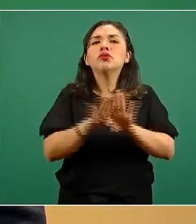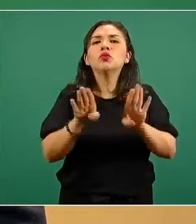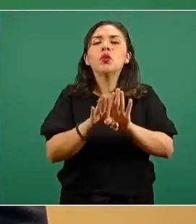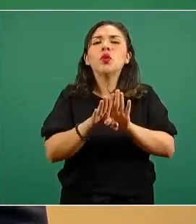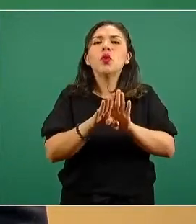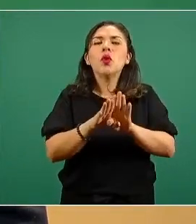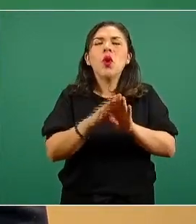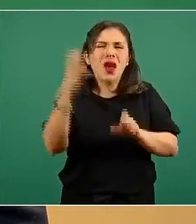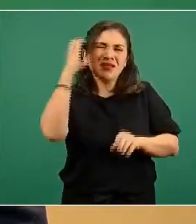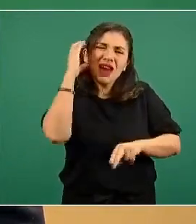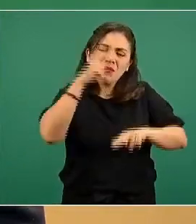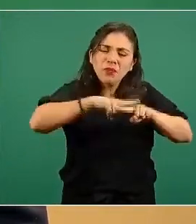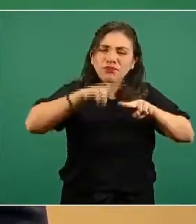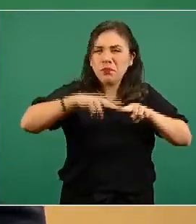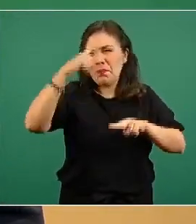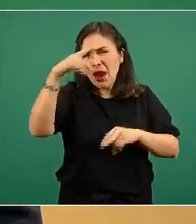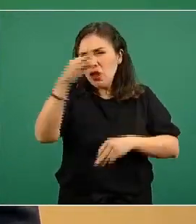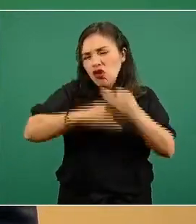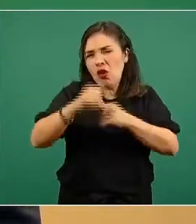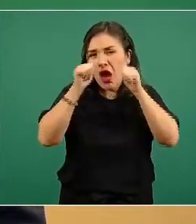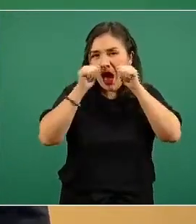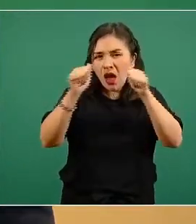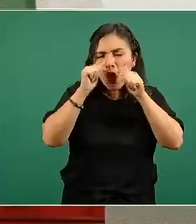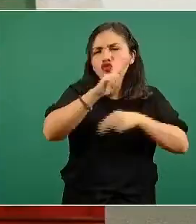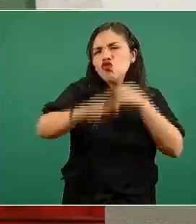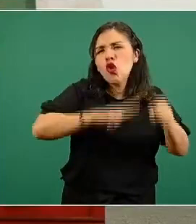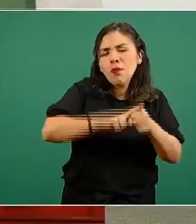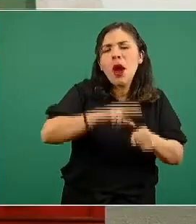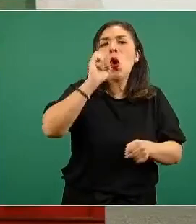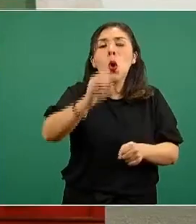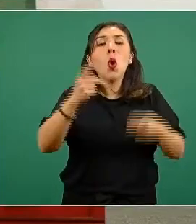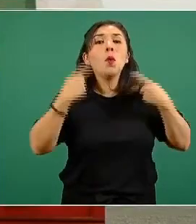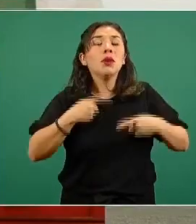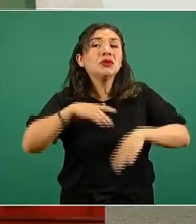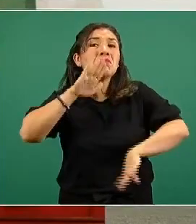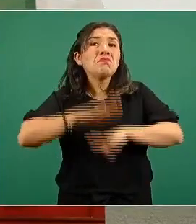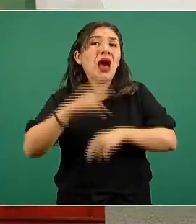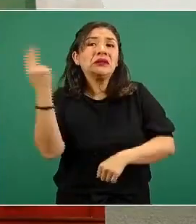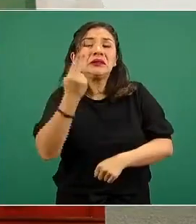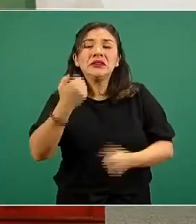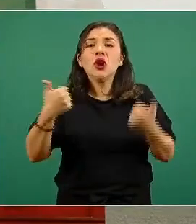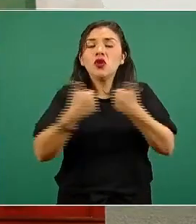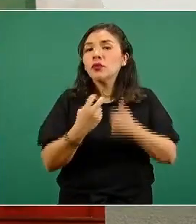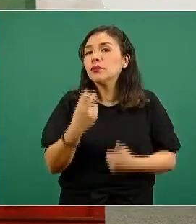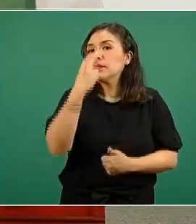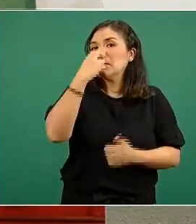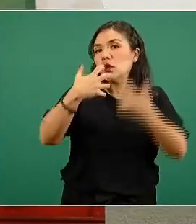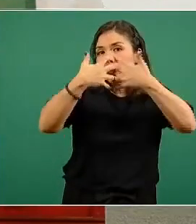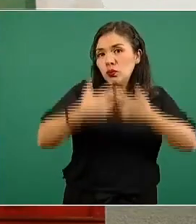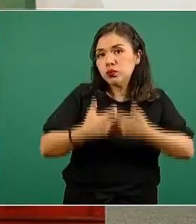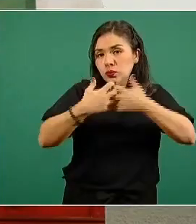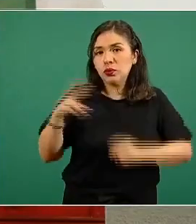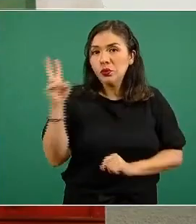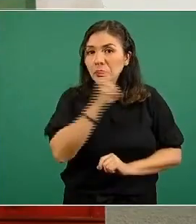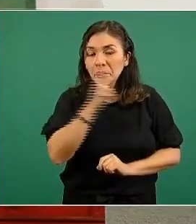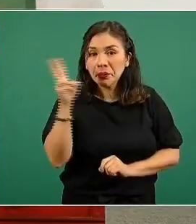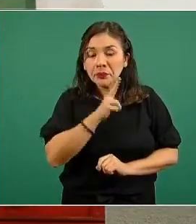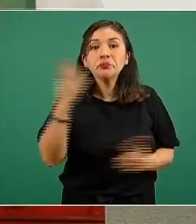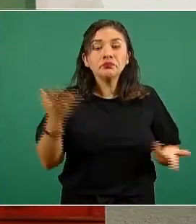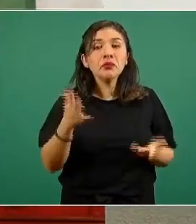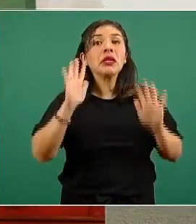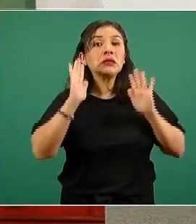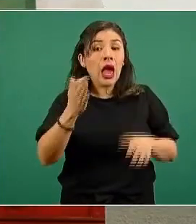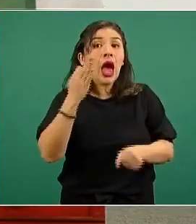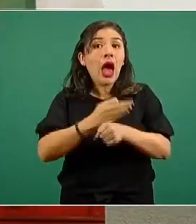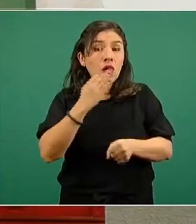de camas para uso general y para personas que requieren de un respirador mecánico, y pues están